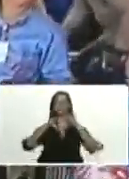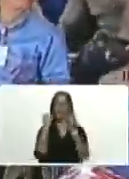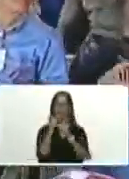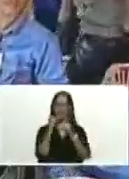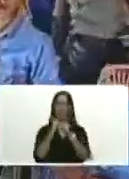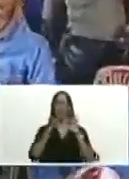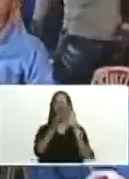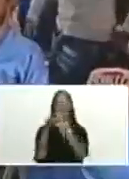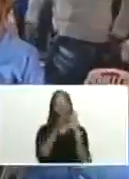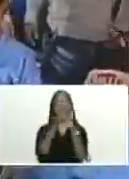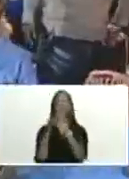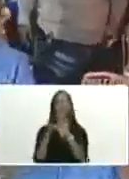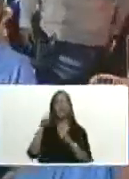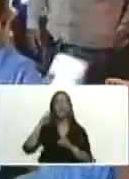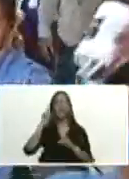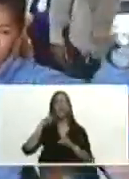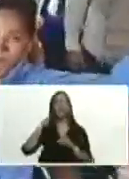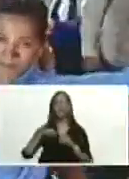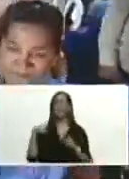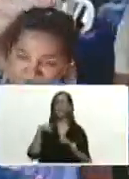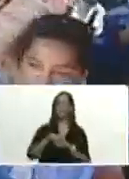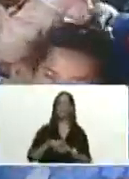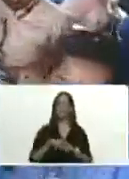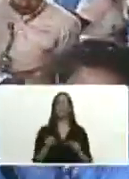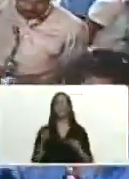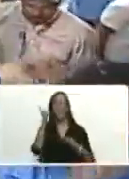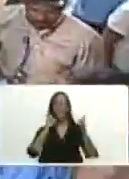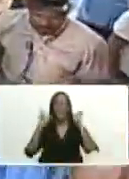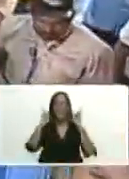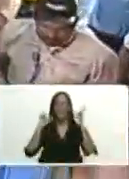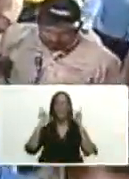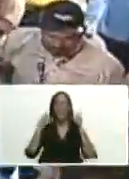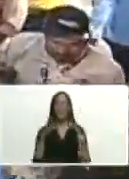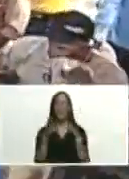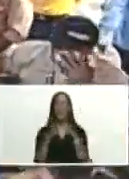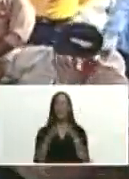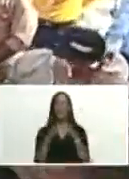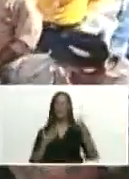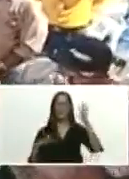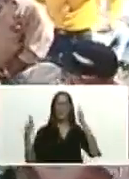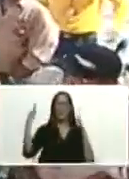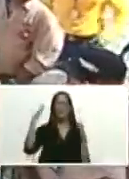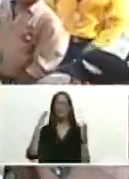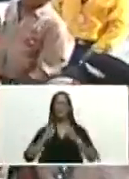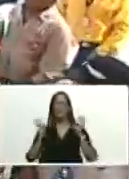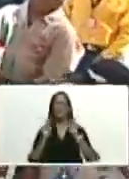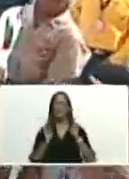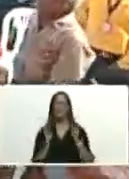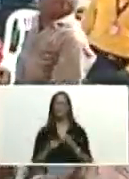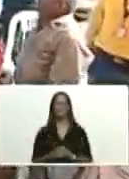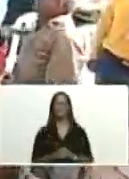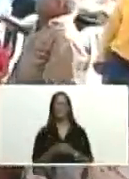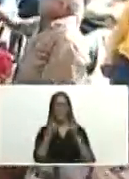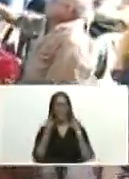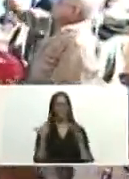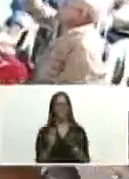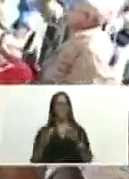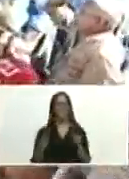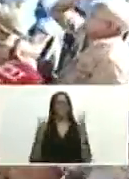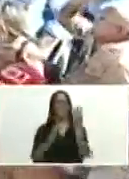Obrera unida jamás será vencida vamos a escuchar del grupo de calipso el tema Bandido hasta